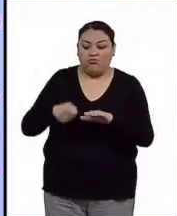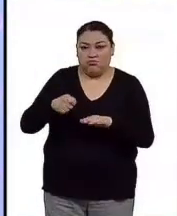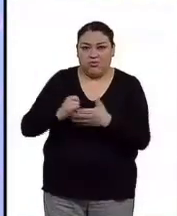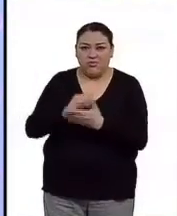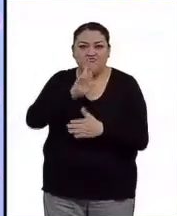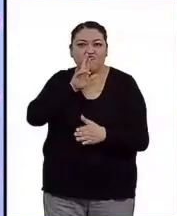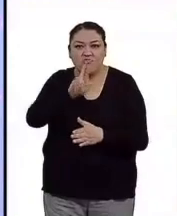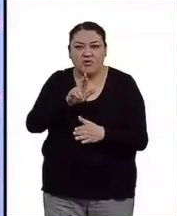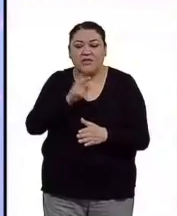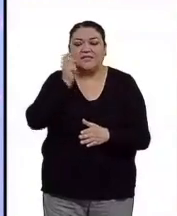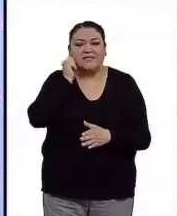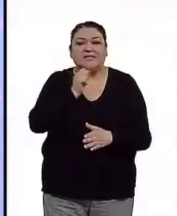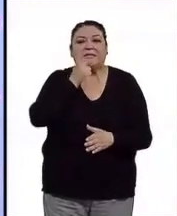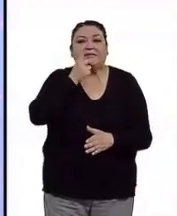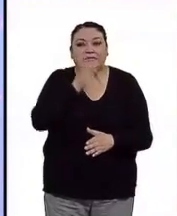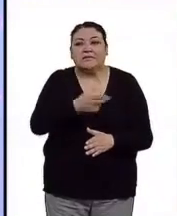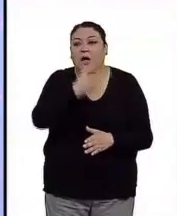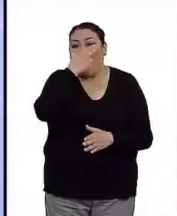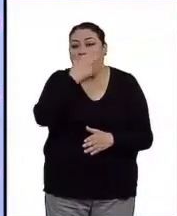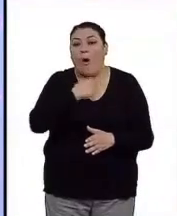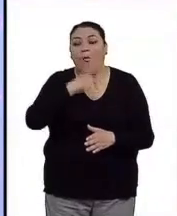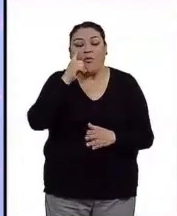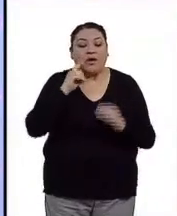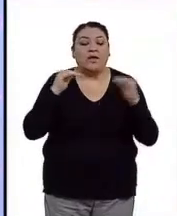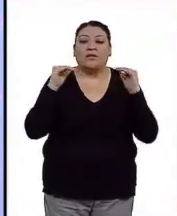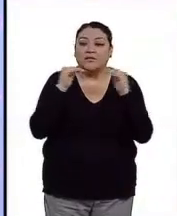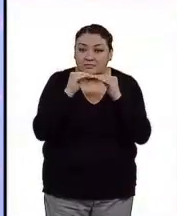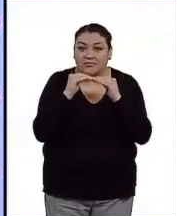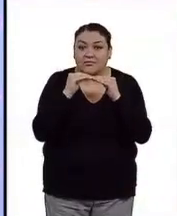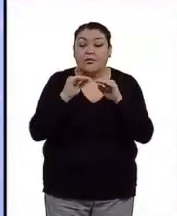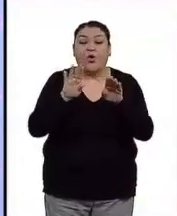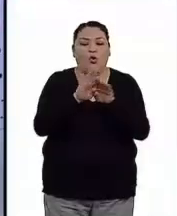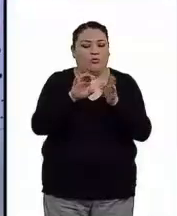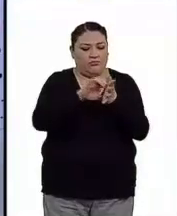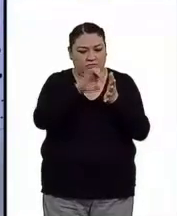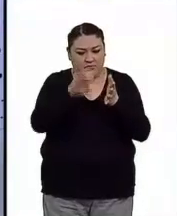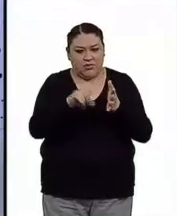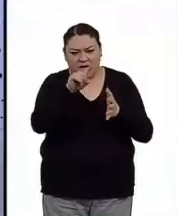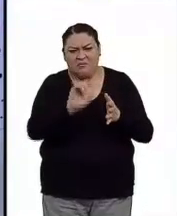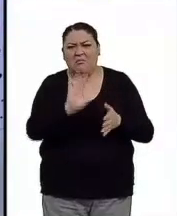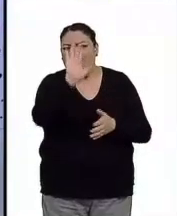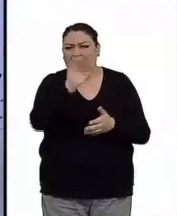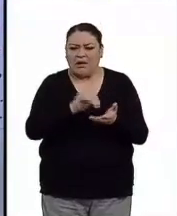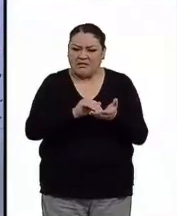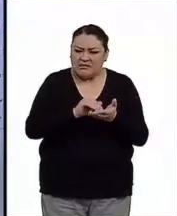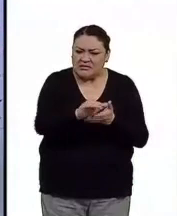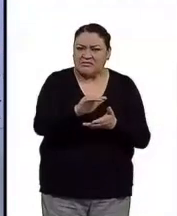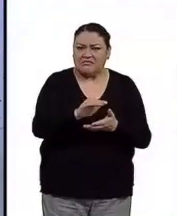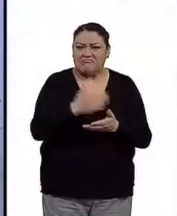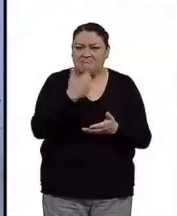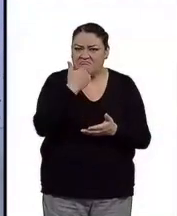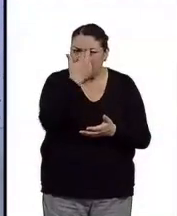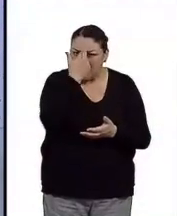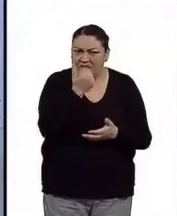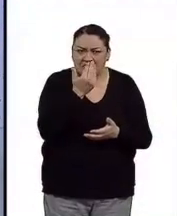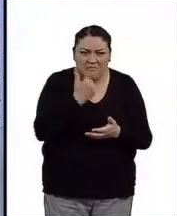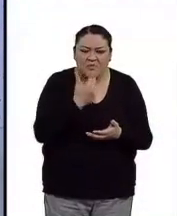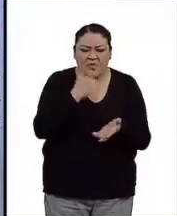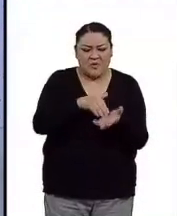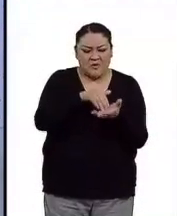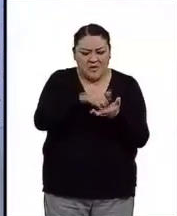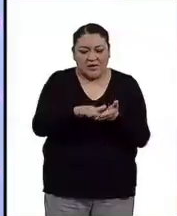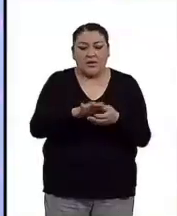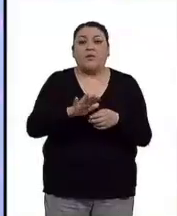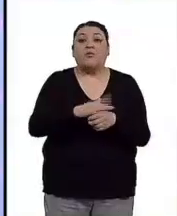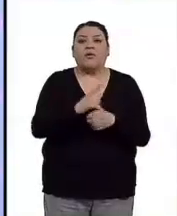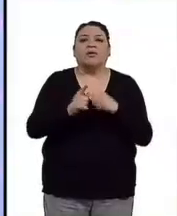de juzgar con perspectiva de género cuando hay un despido o aparentemente un despido injustificado que es causado por